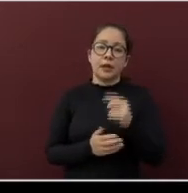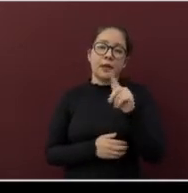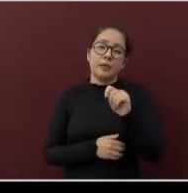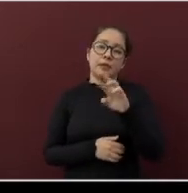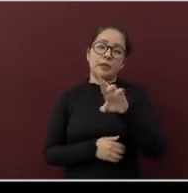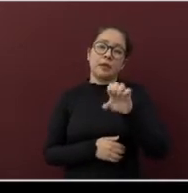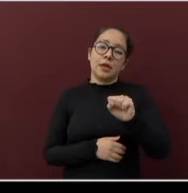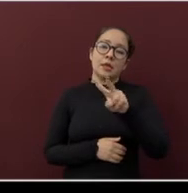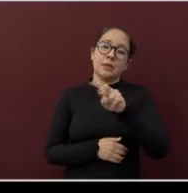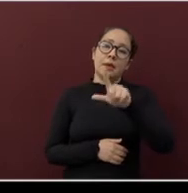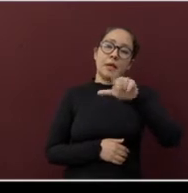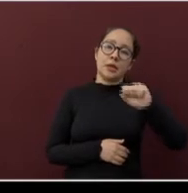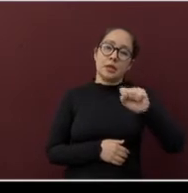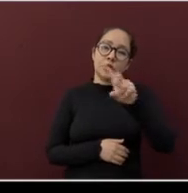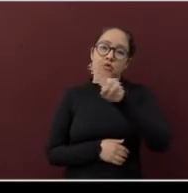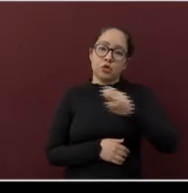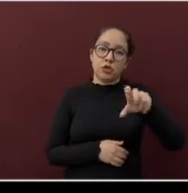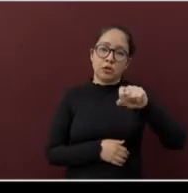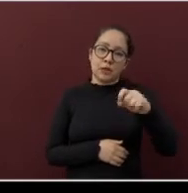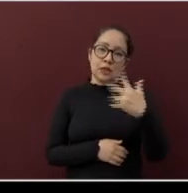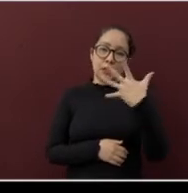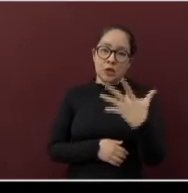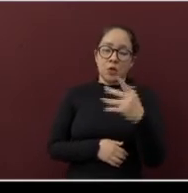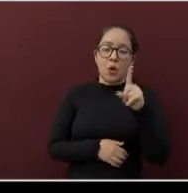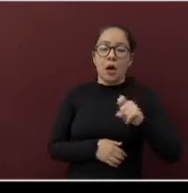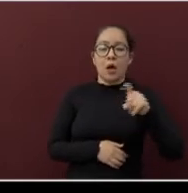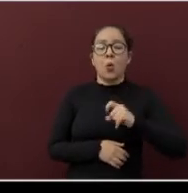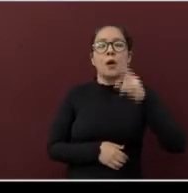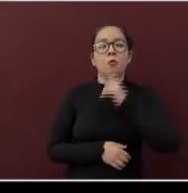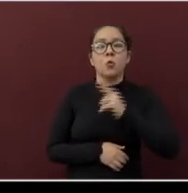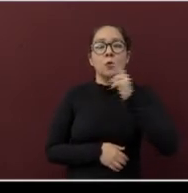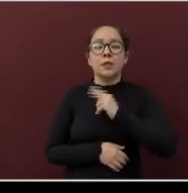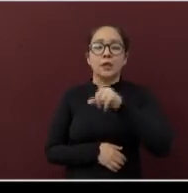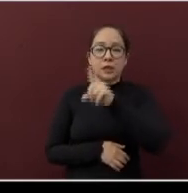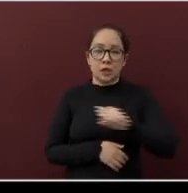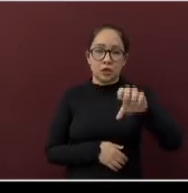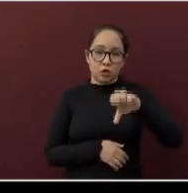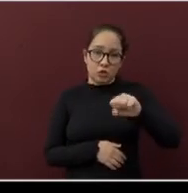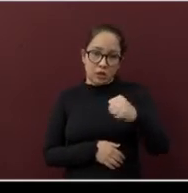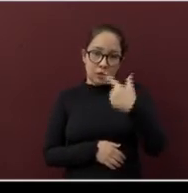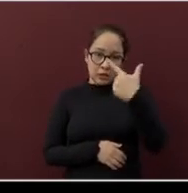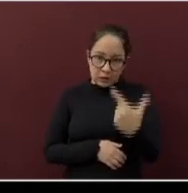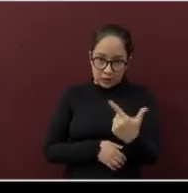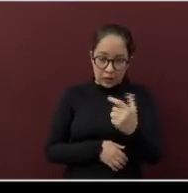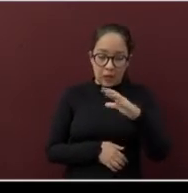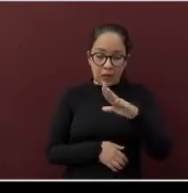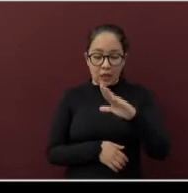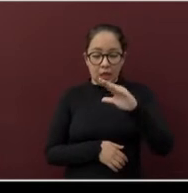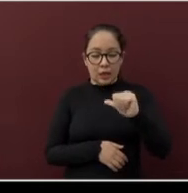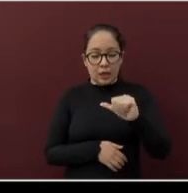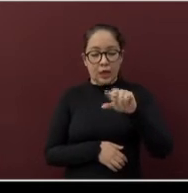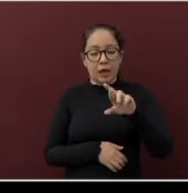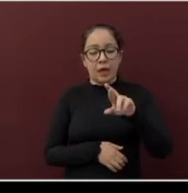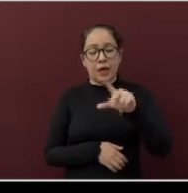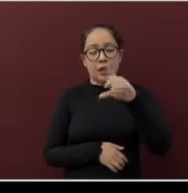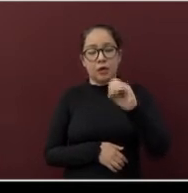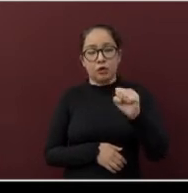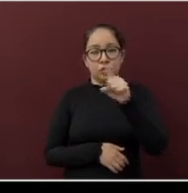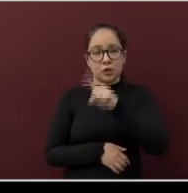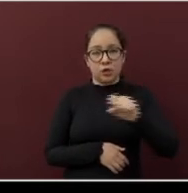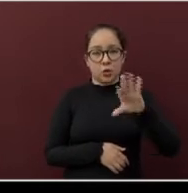valles 225 aguadulce 167 y carlos a carrillo